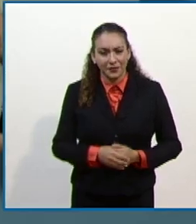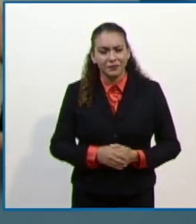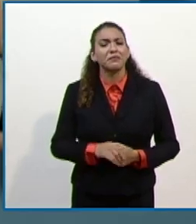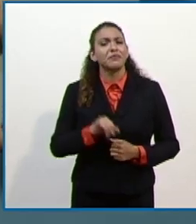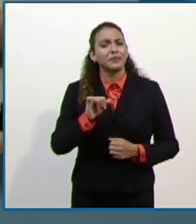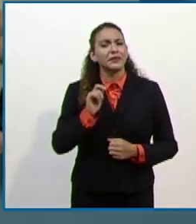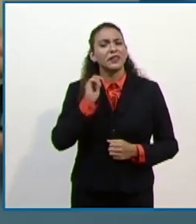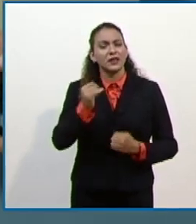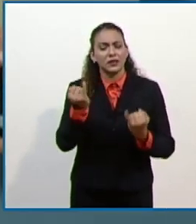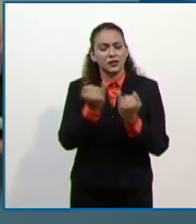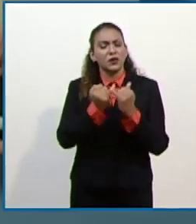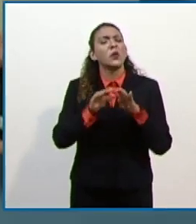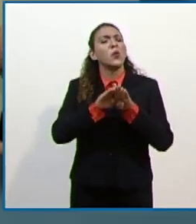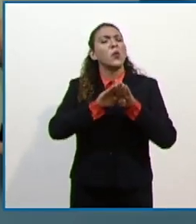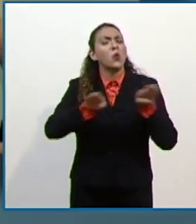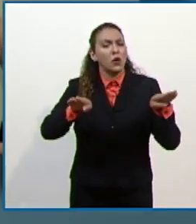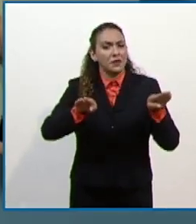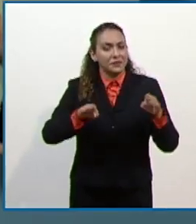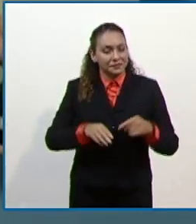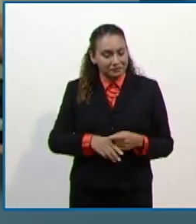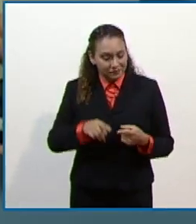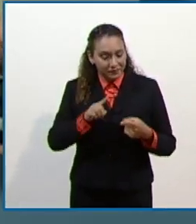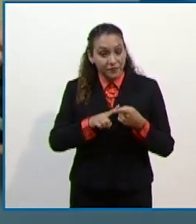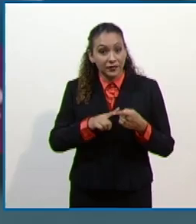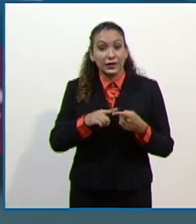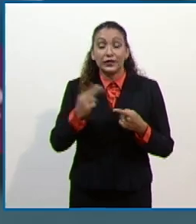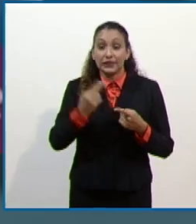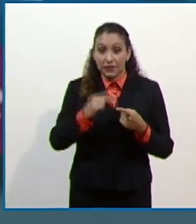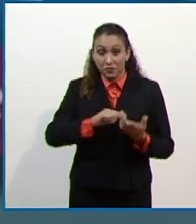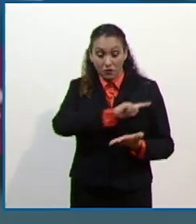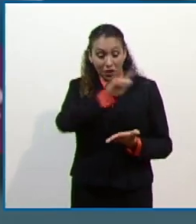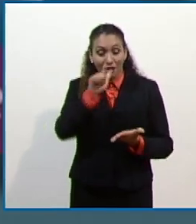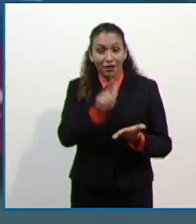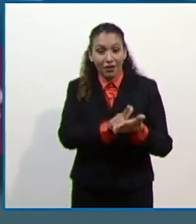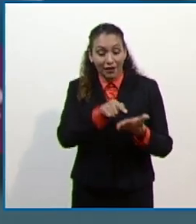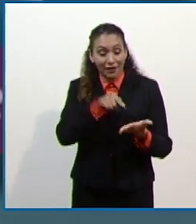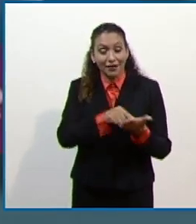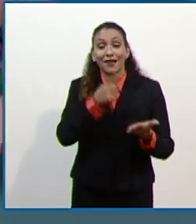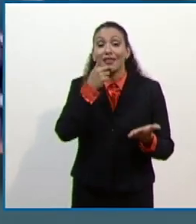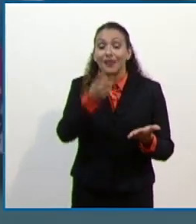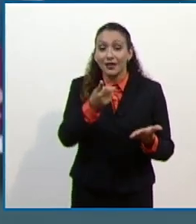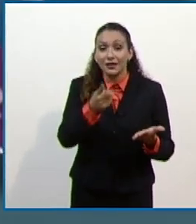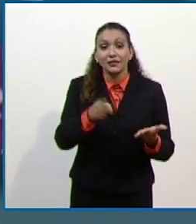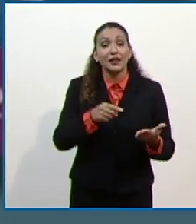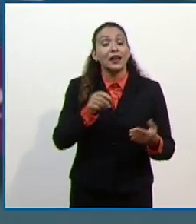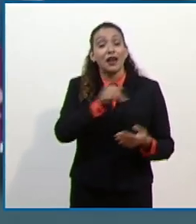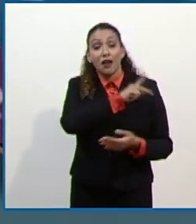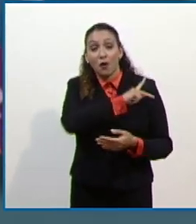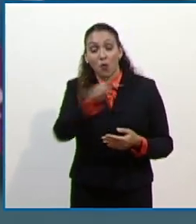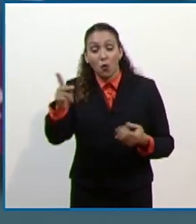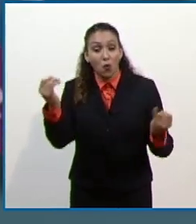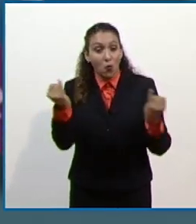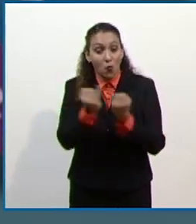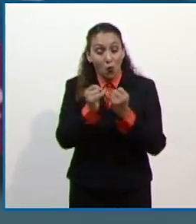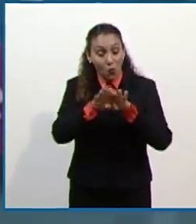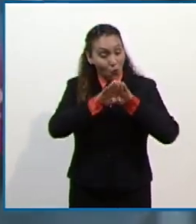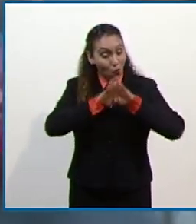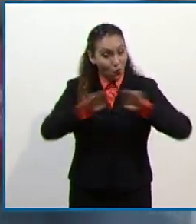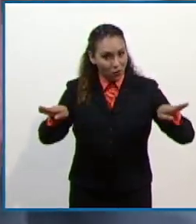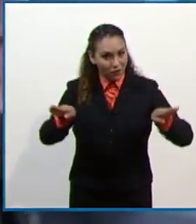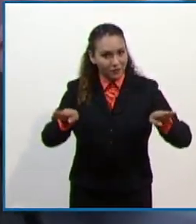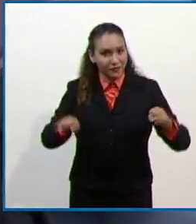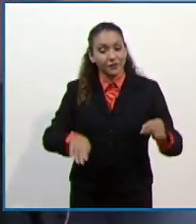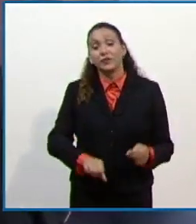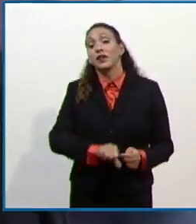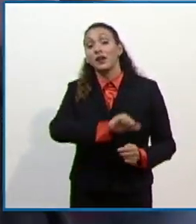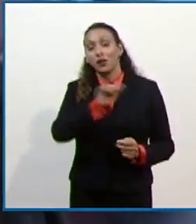igualdad desde dos vertientes. Una igualdad formal o de derecho, es decir, la ley dice todos somos iguales, y la igualdad sustantiva,